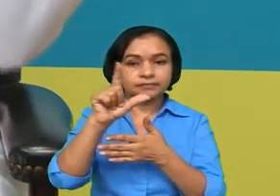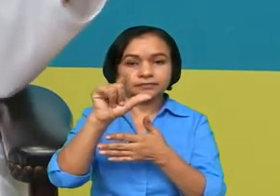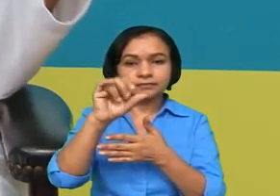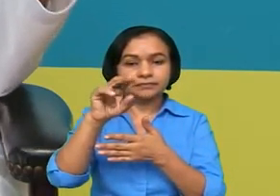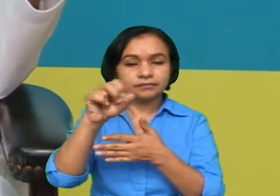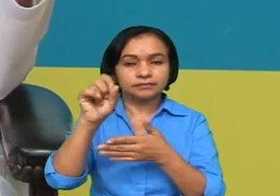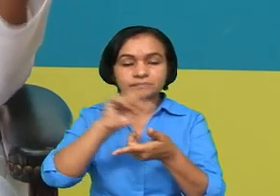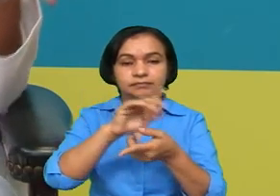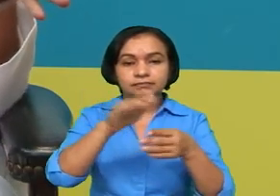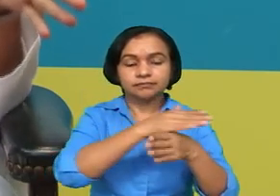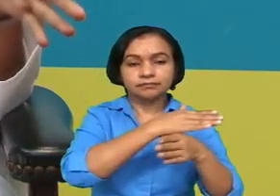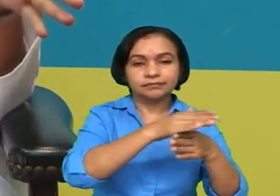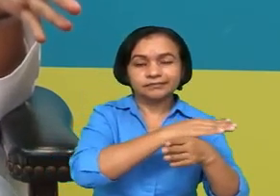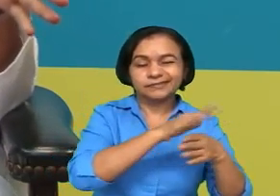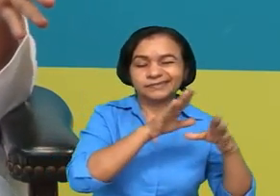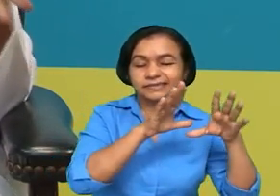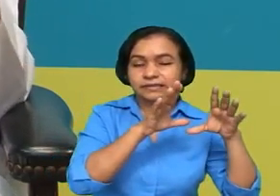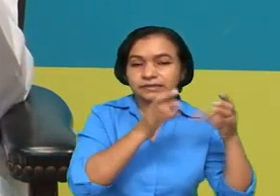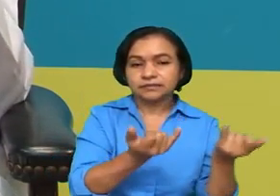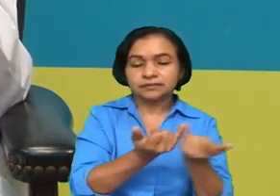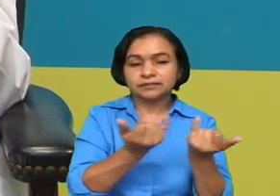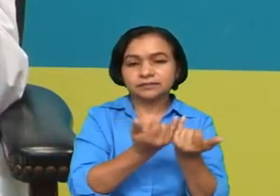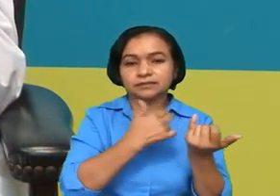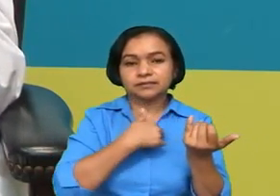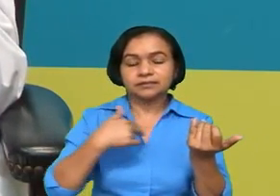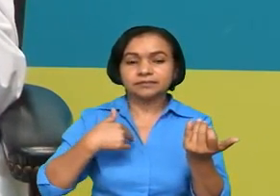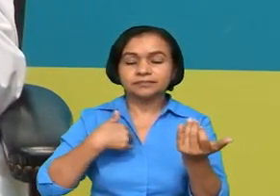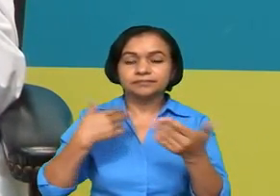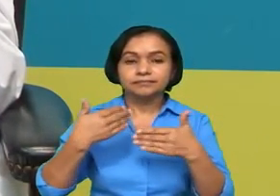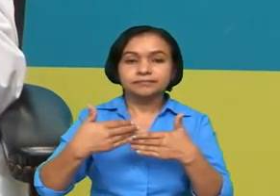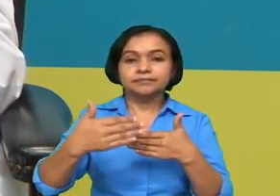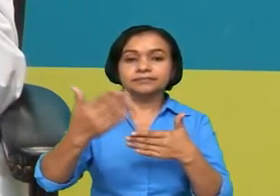lo contrario a la acidez. Entonces, cuando